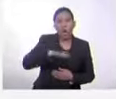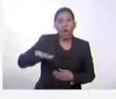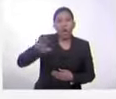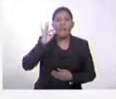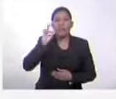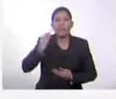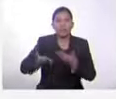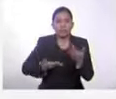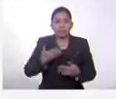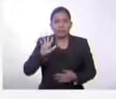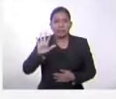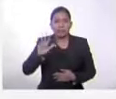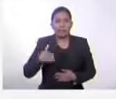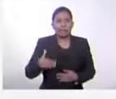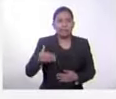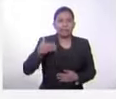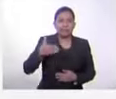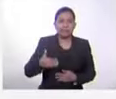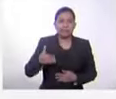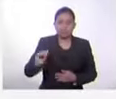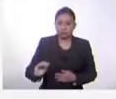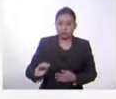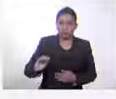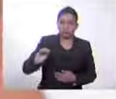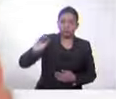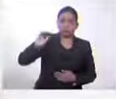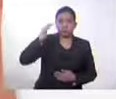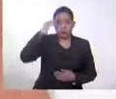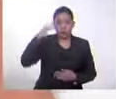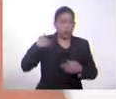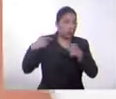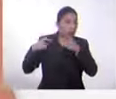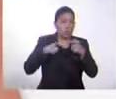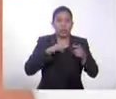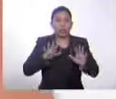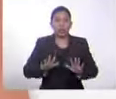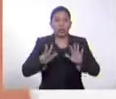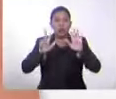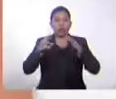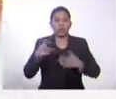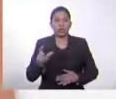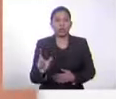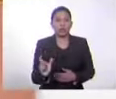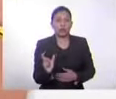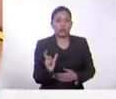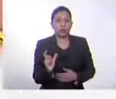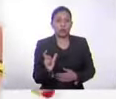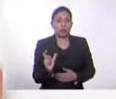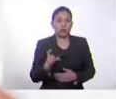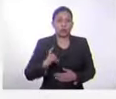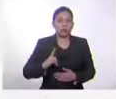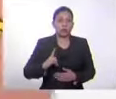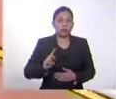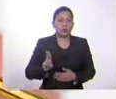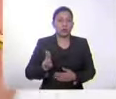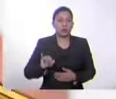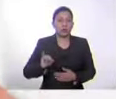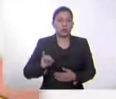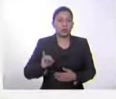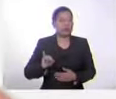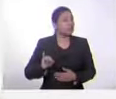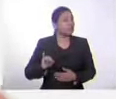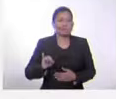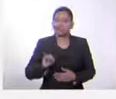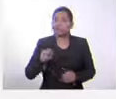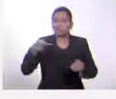pasado 5 años. Carmen ya cumplió 18 y sacó su DUI, pero aún no ha podido regresar a la escuela